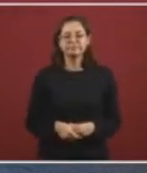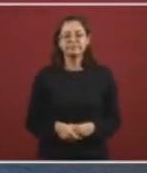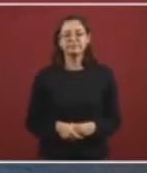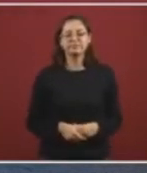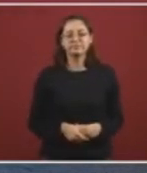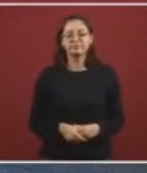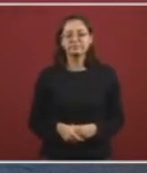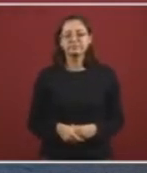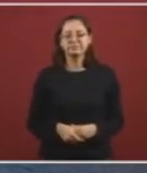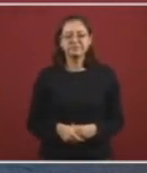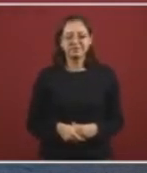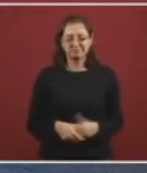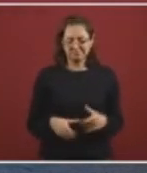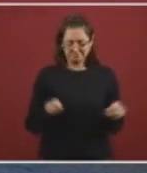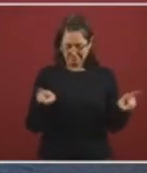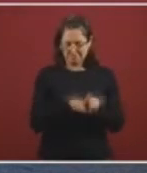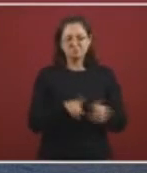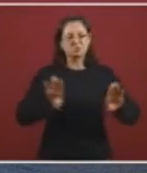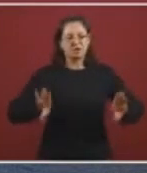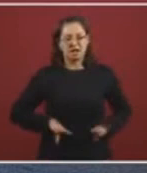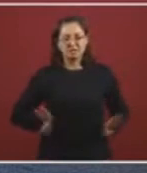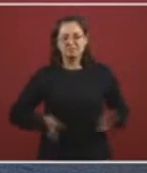Los francos.